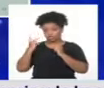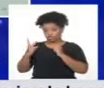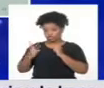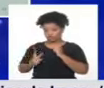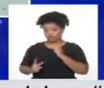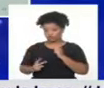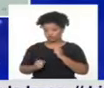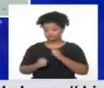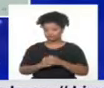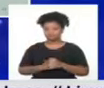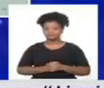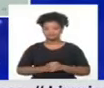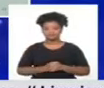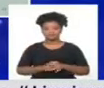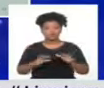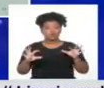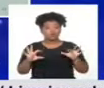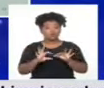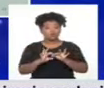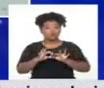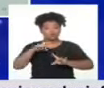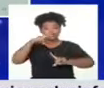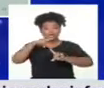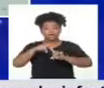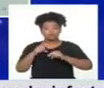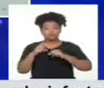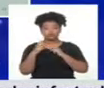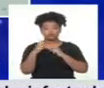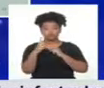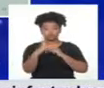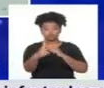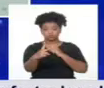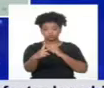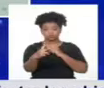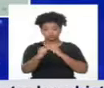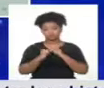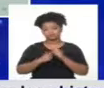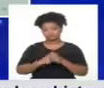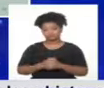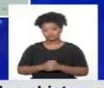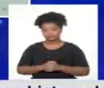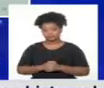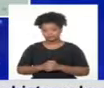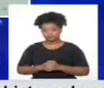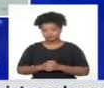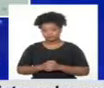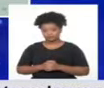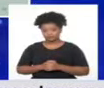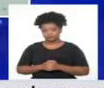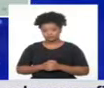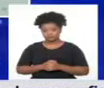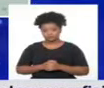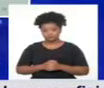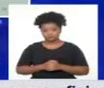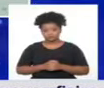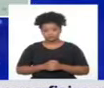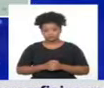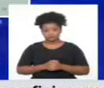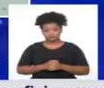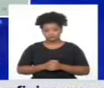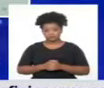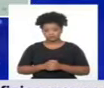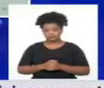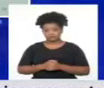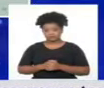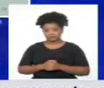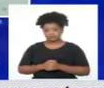Guantánamo con 2 casos importados, autóctonos en el día de ayer, realmente